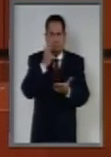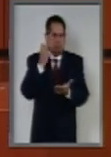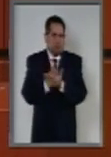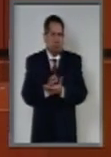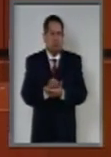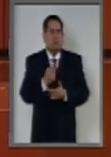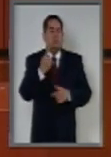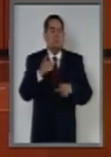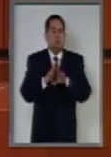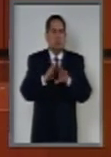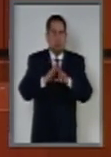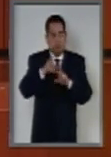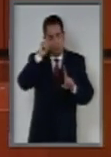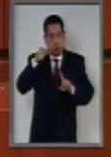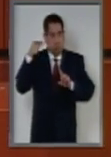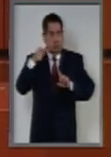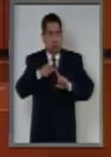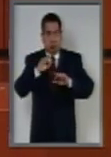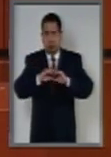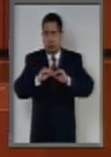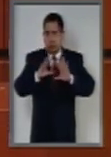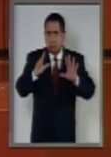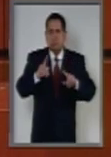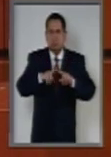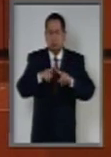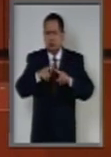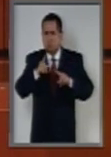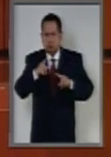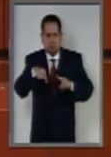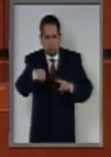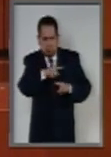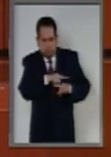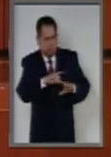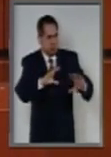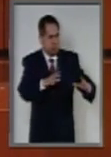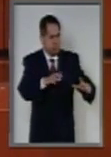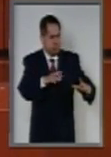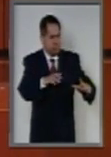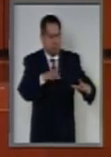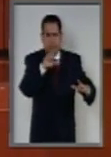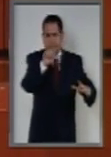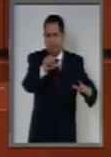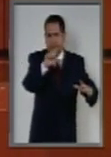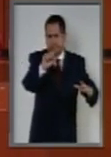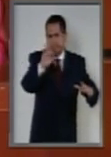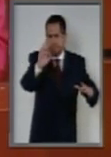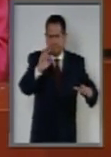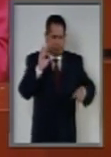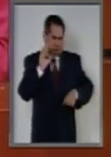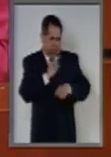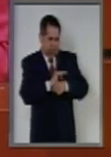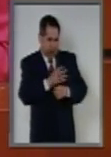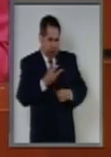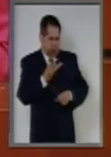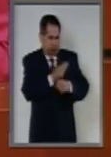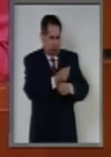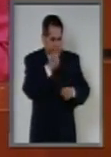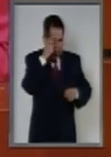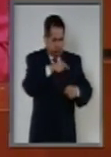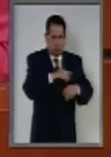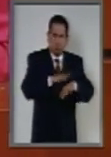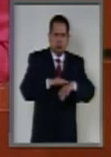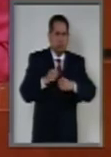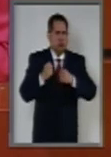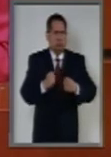cuyo objeto central es fortalecer las facultades de la Auditoría Superior de la